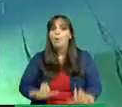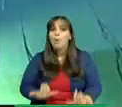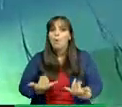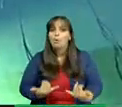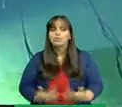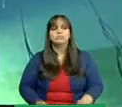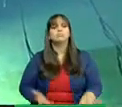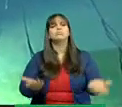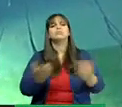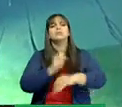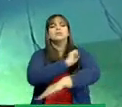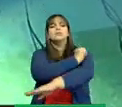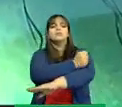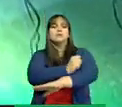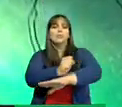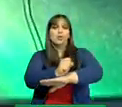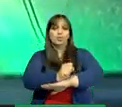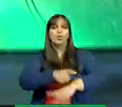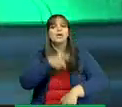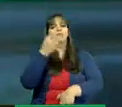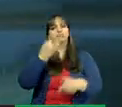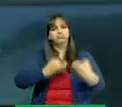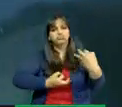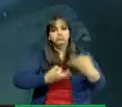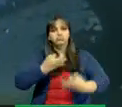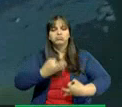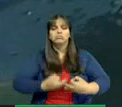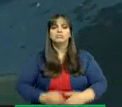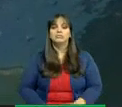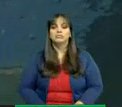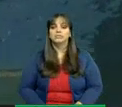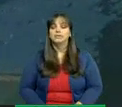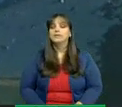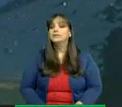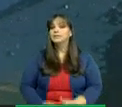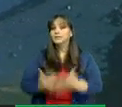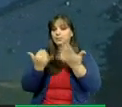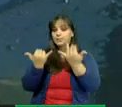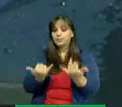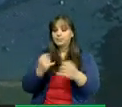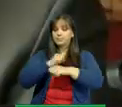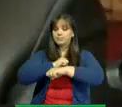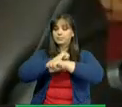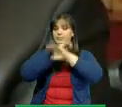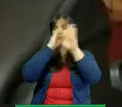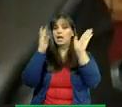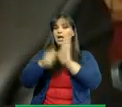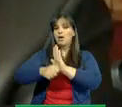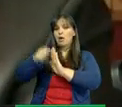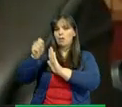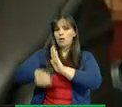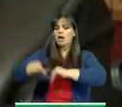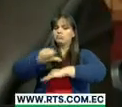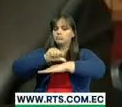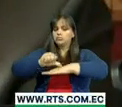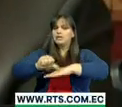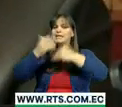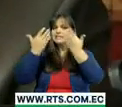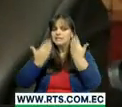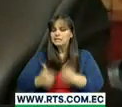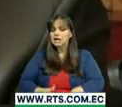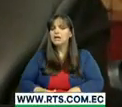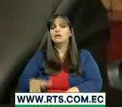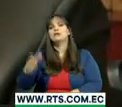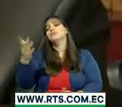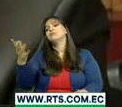Borondón. En tanto, esta madrugada, el penalista Raúl Llerena fue trasladado de una clínica ubicada en